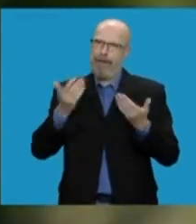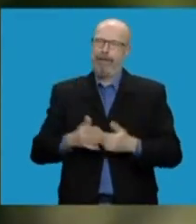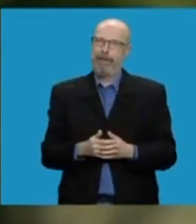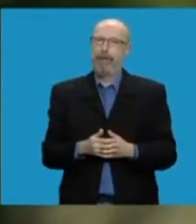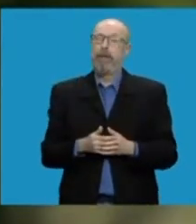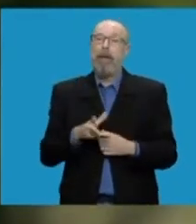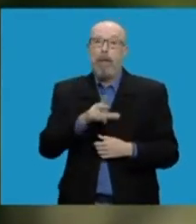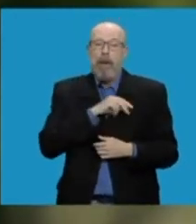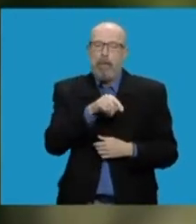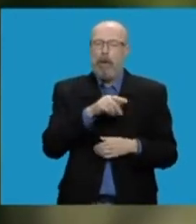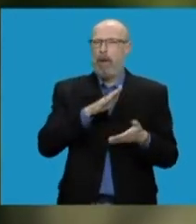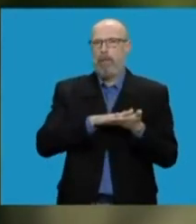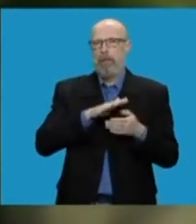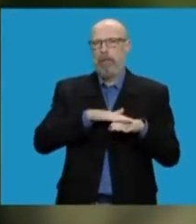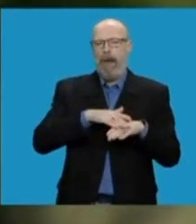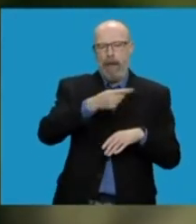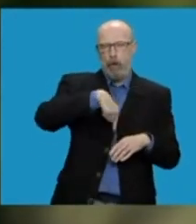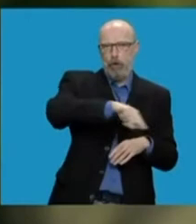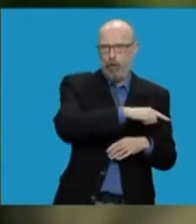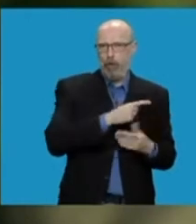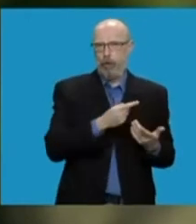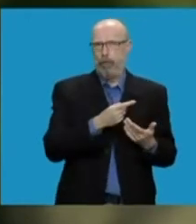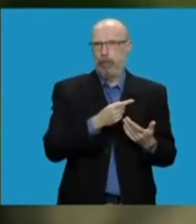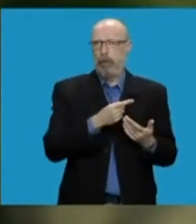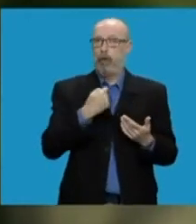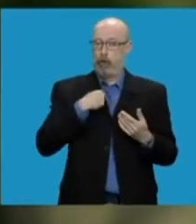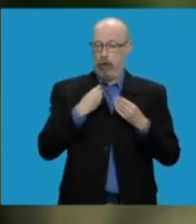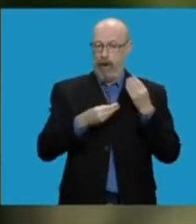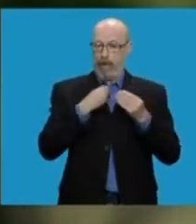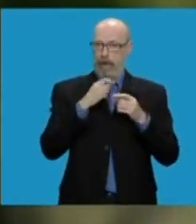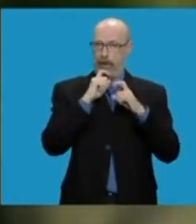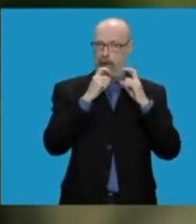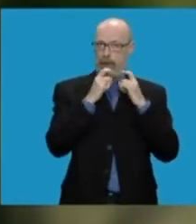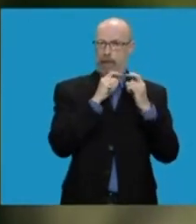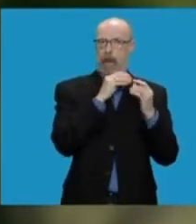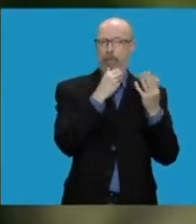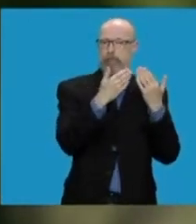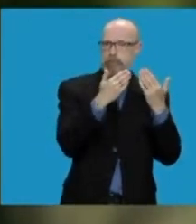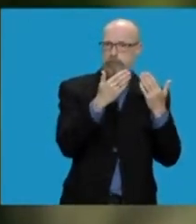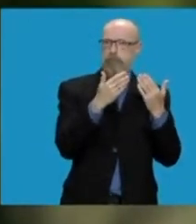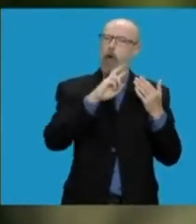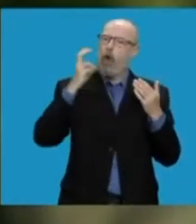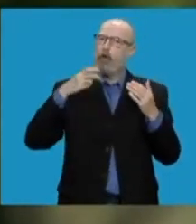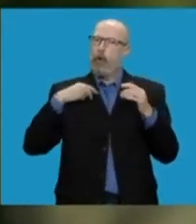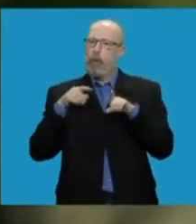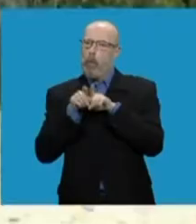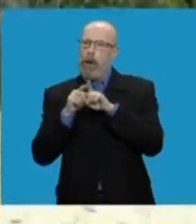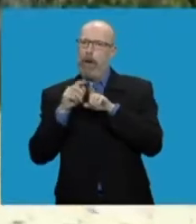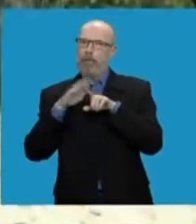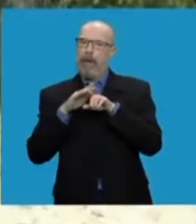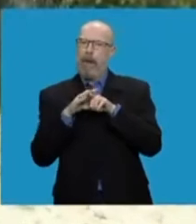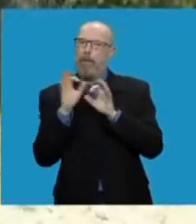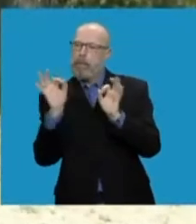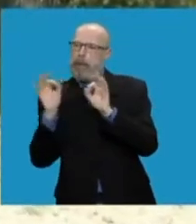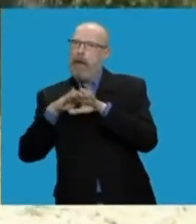premio para todos. Mientras yo hacía las entrevistas, otra producía para poder tener al siguiente entrevistado, ¿no?